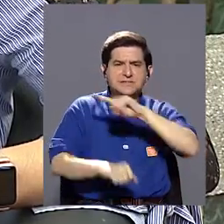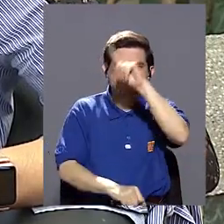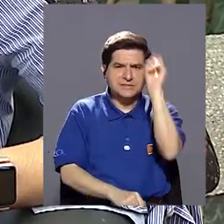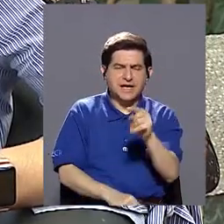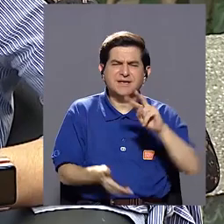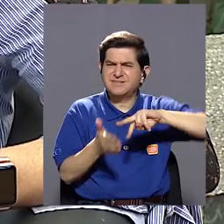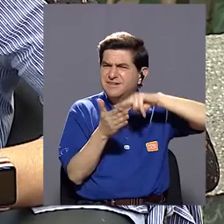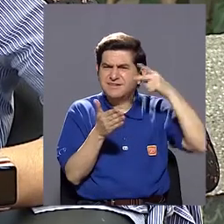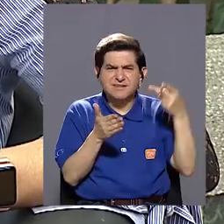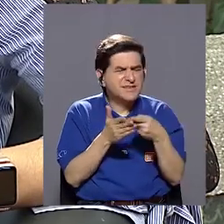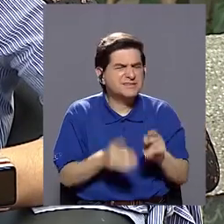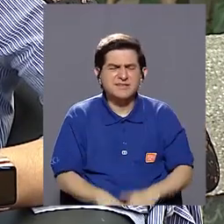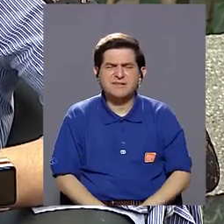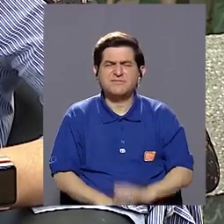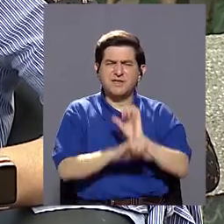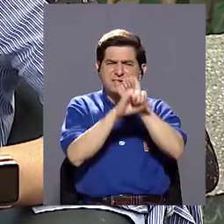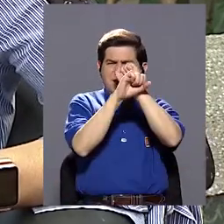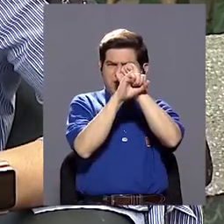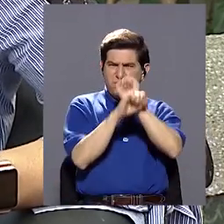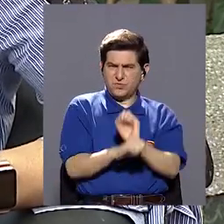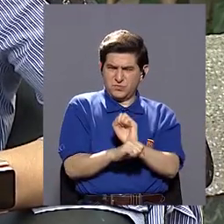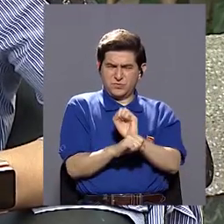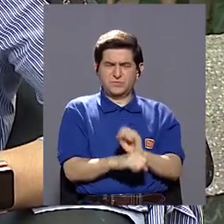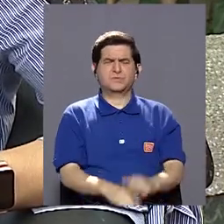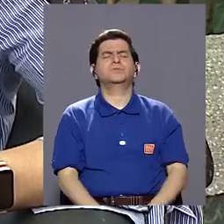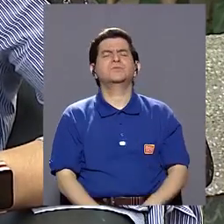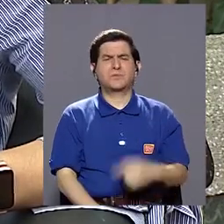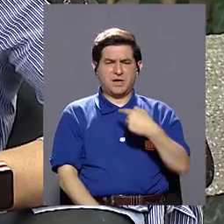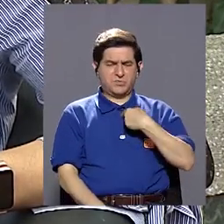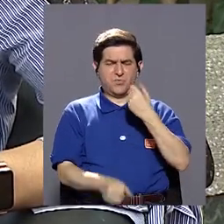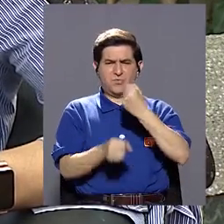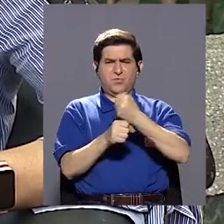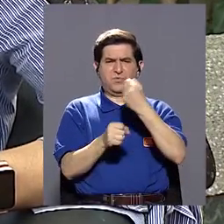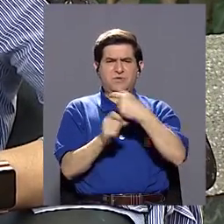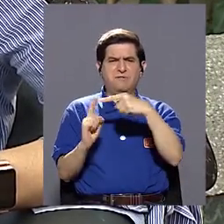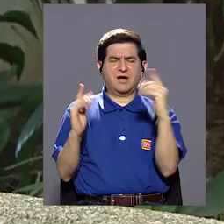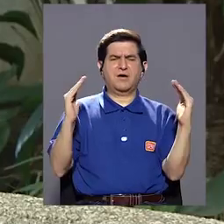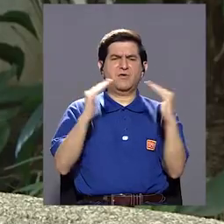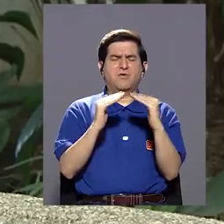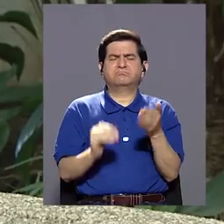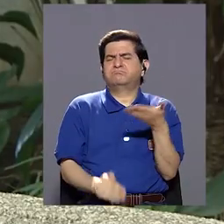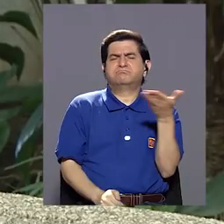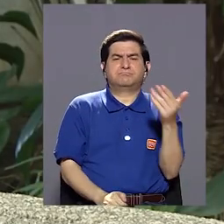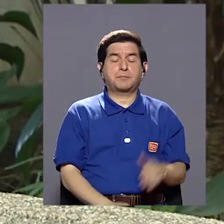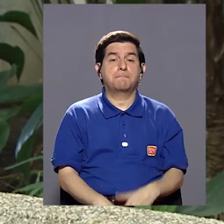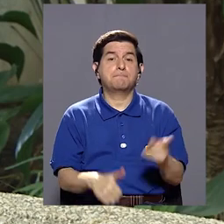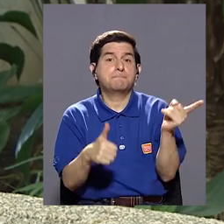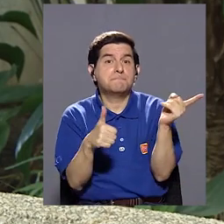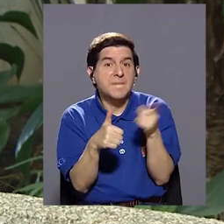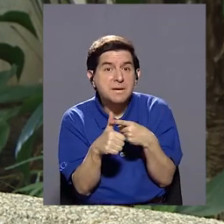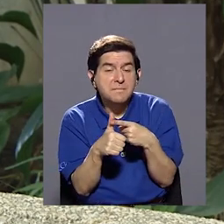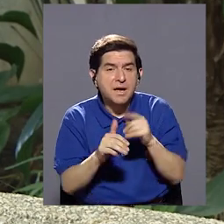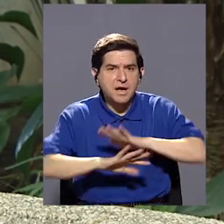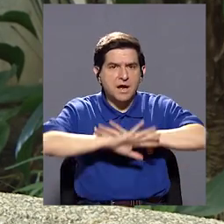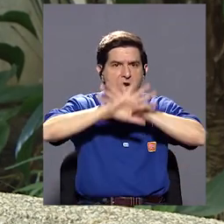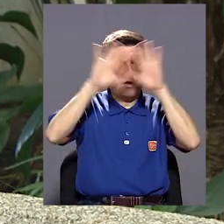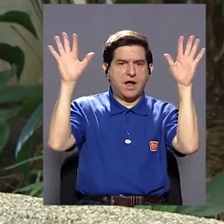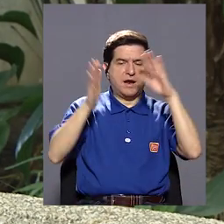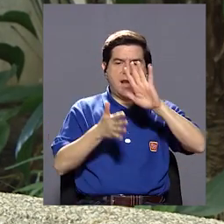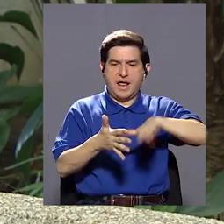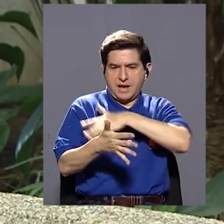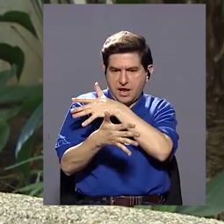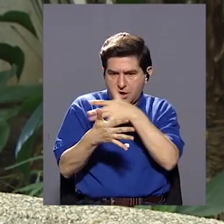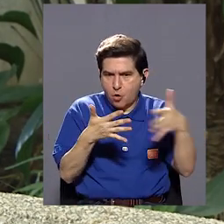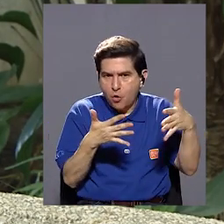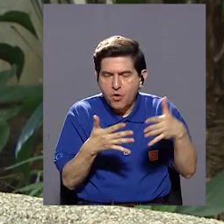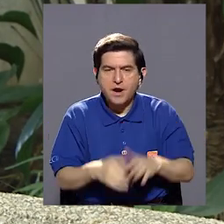pregunta, ¿qué rutina conlleva desempeñarme en teletrabajo en mi casa? Ok, lo primero es tener claro cuál es el